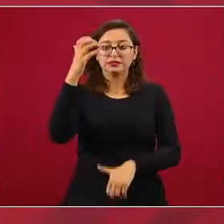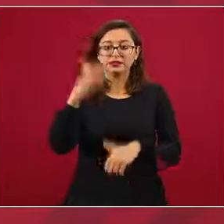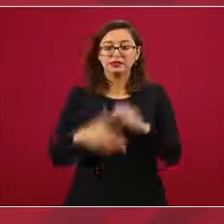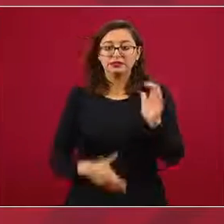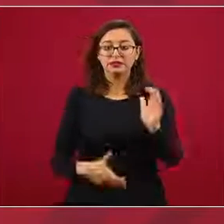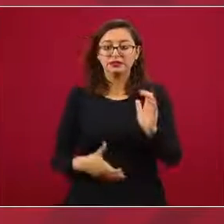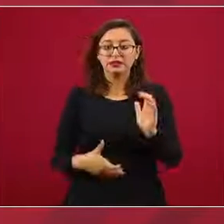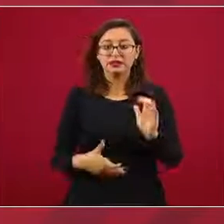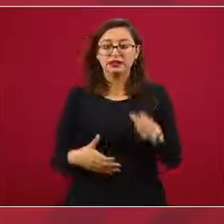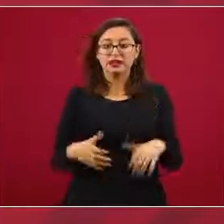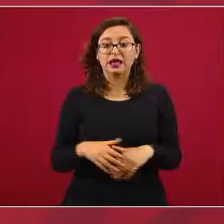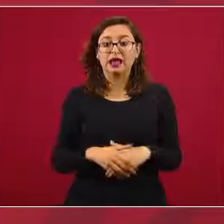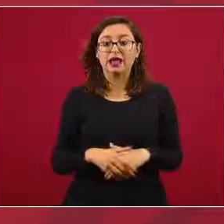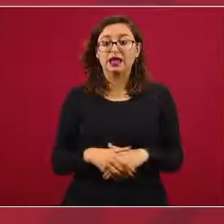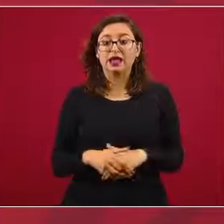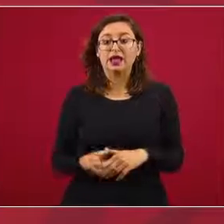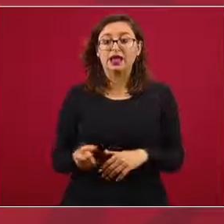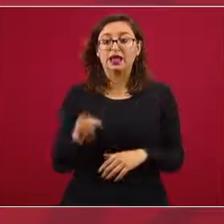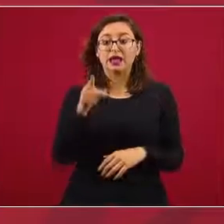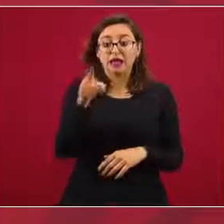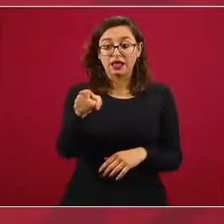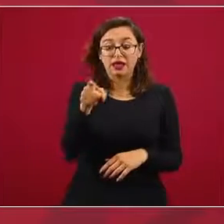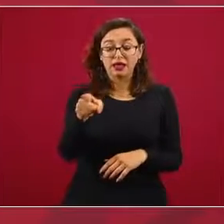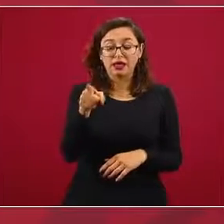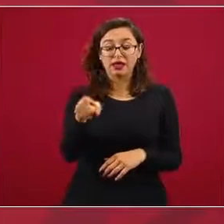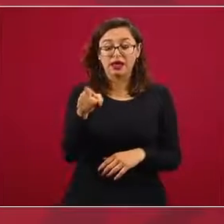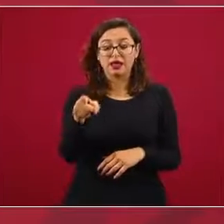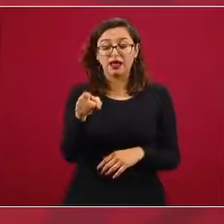dije, queda pendiente.